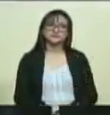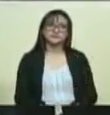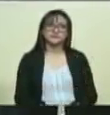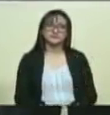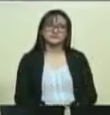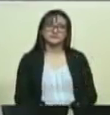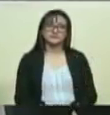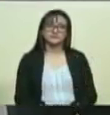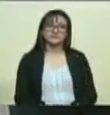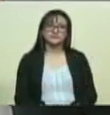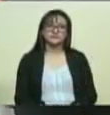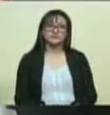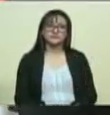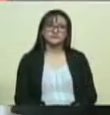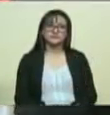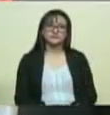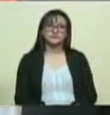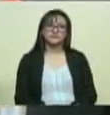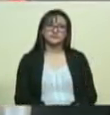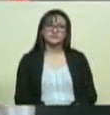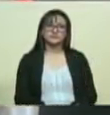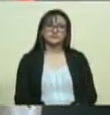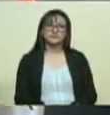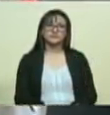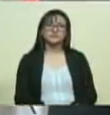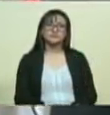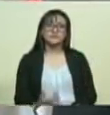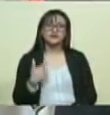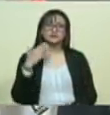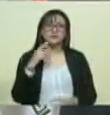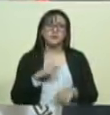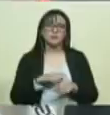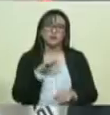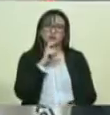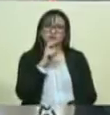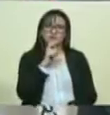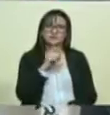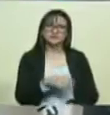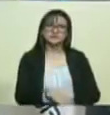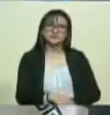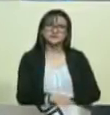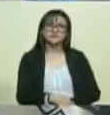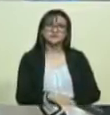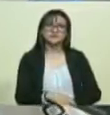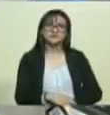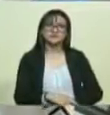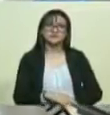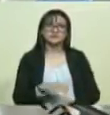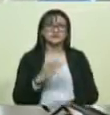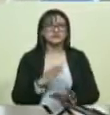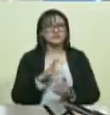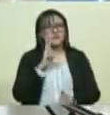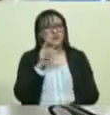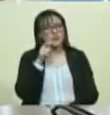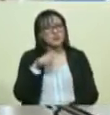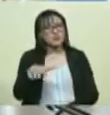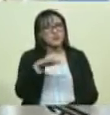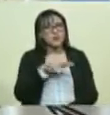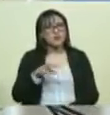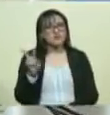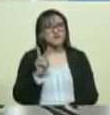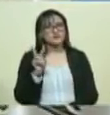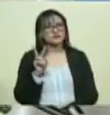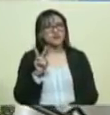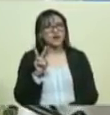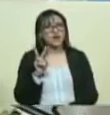a pesar de haber tenido algún momento difícil, pero siempre he visto a los venezolanos, al pueblo venezolano, pues con